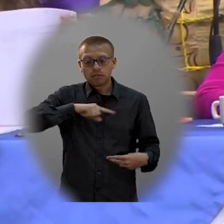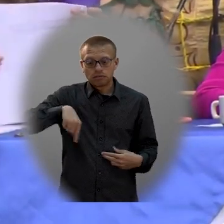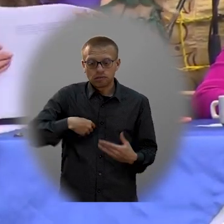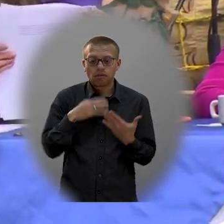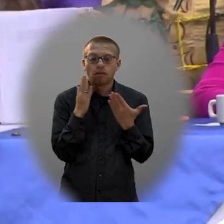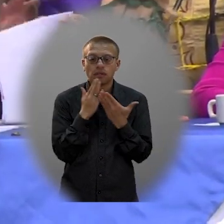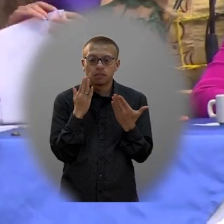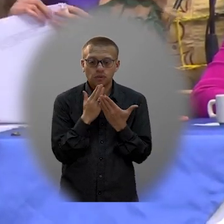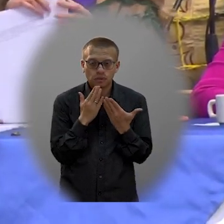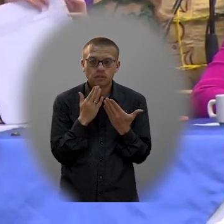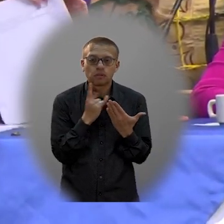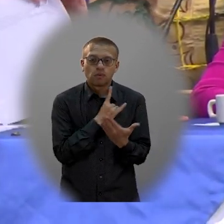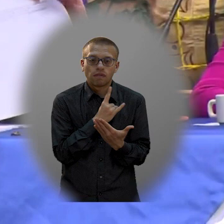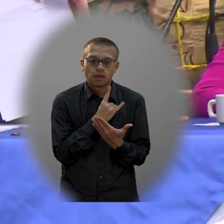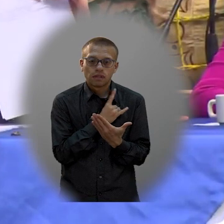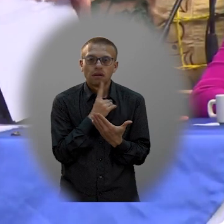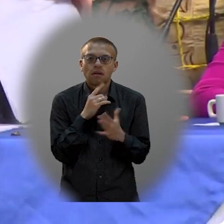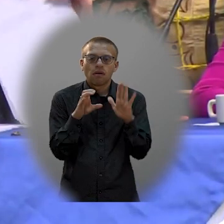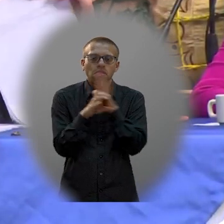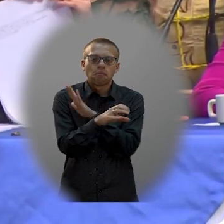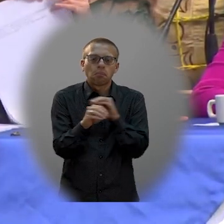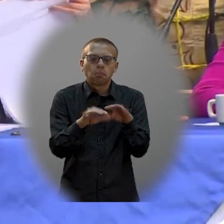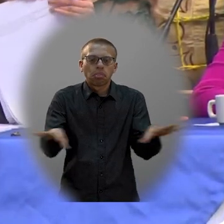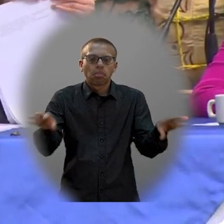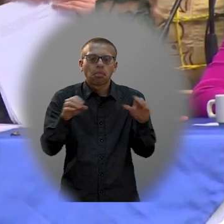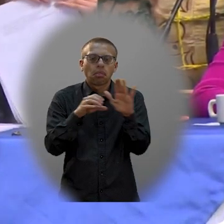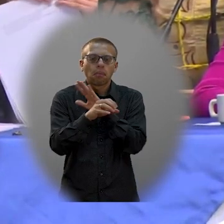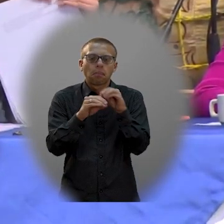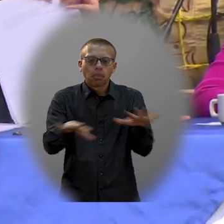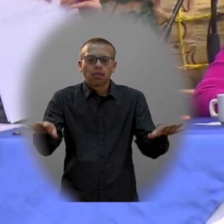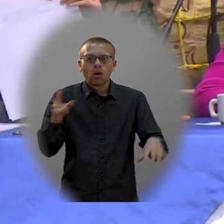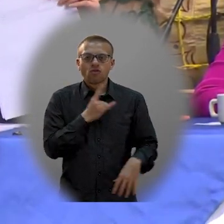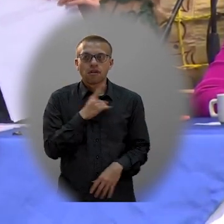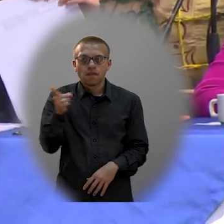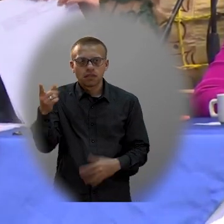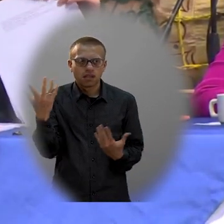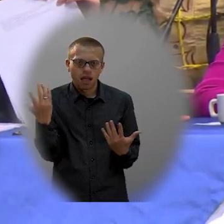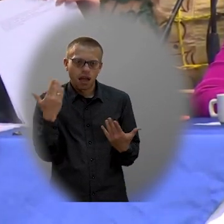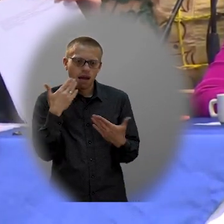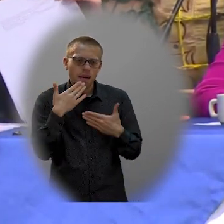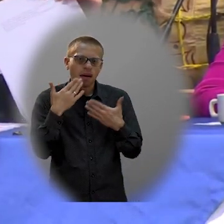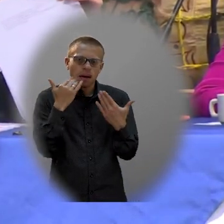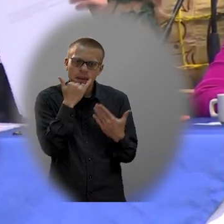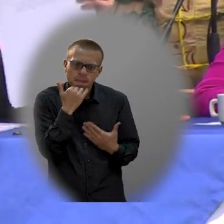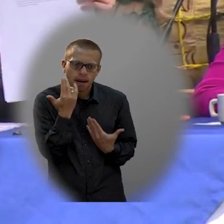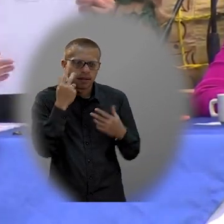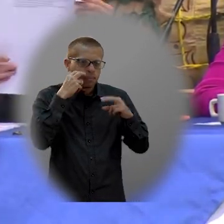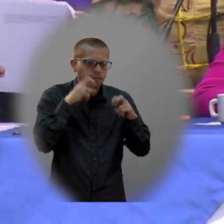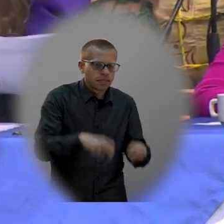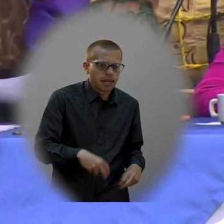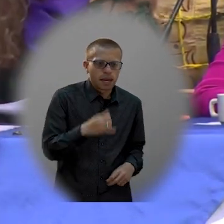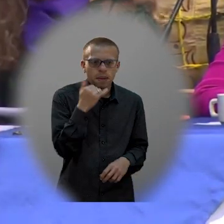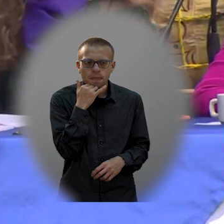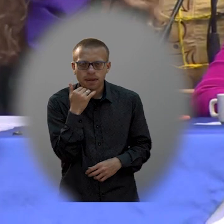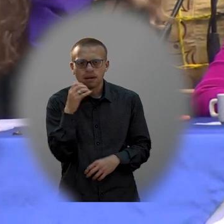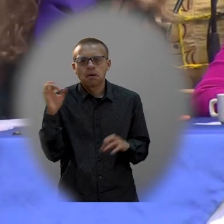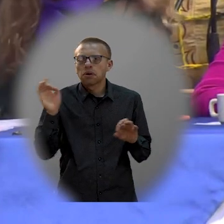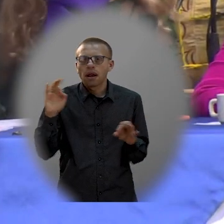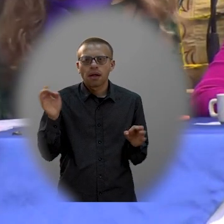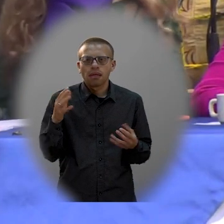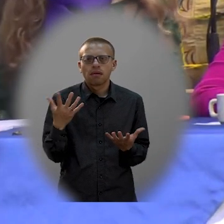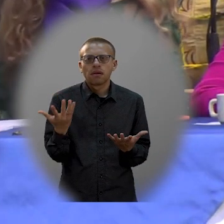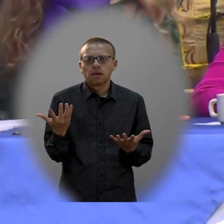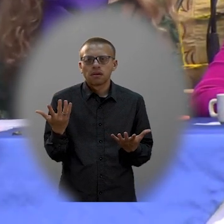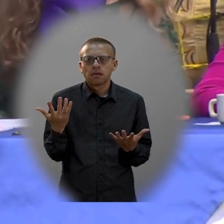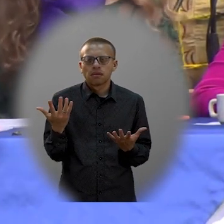universidad. Y sacan comunicados y la universidad, bueno, no pasa nada. Que esto sea una causal para iniciar investigación porque es violencia basada en género contra nosotras,